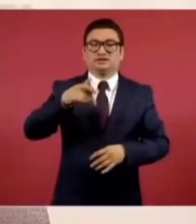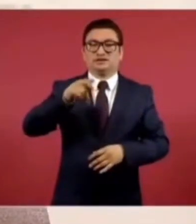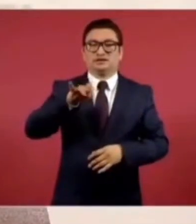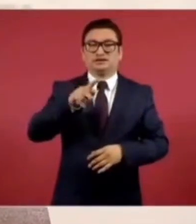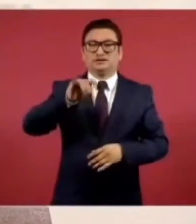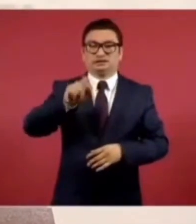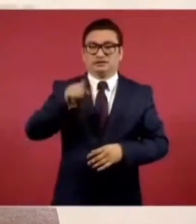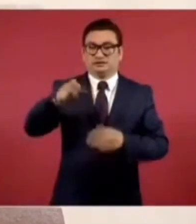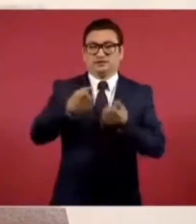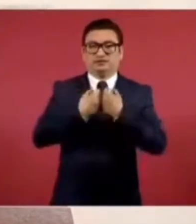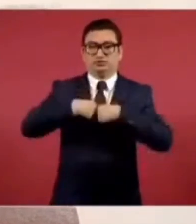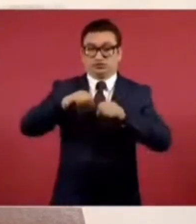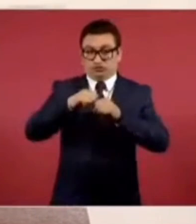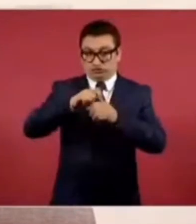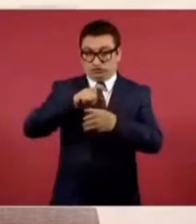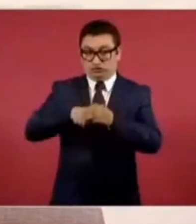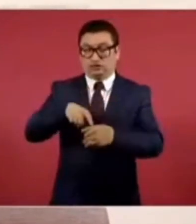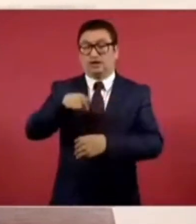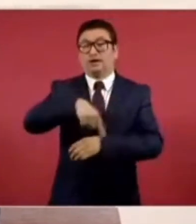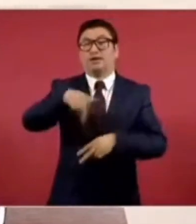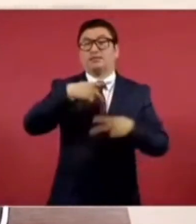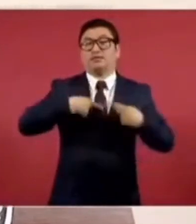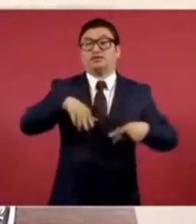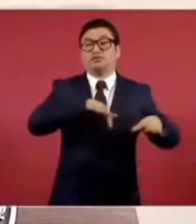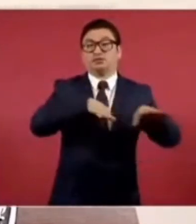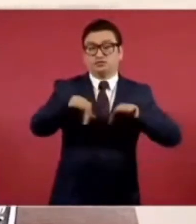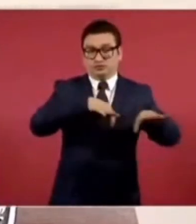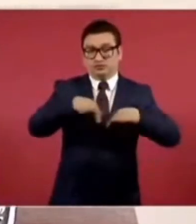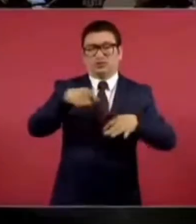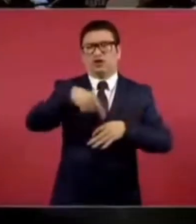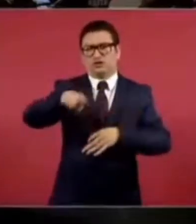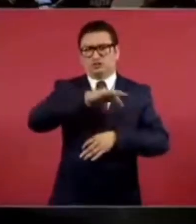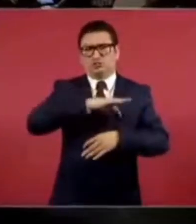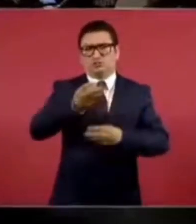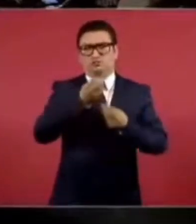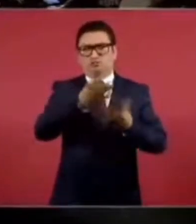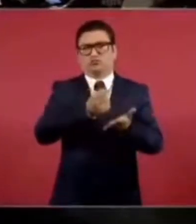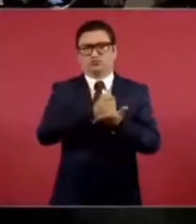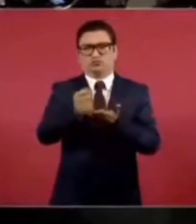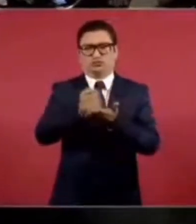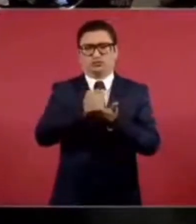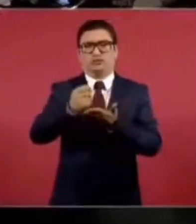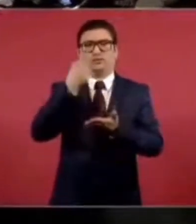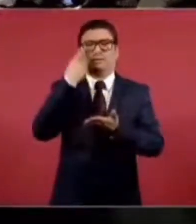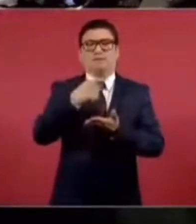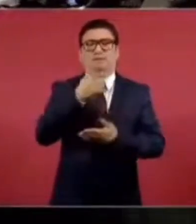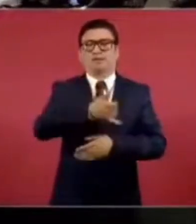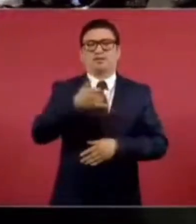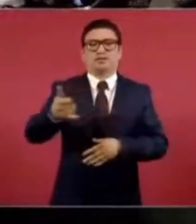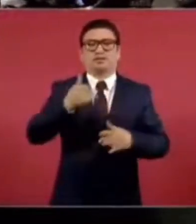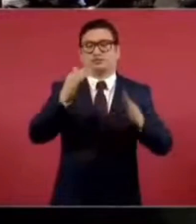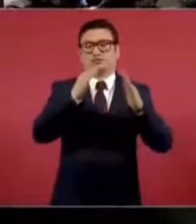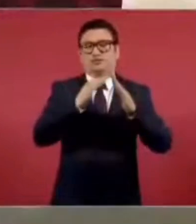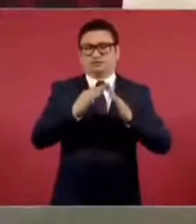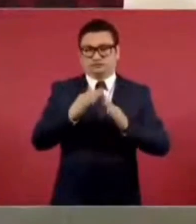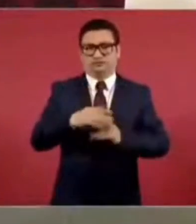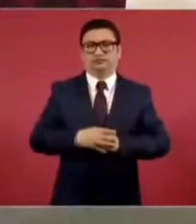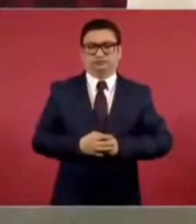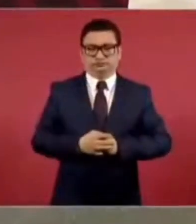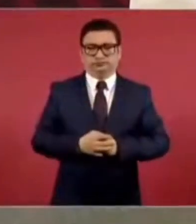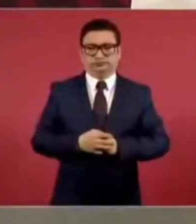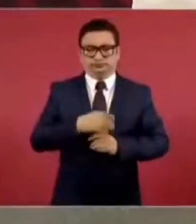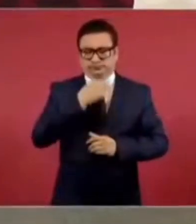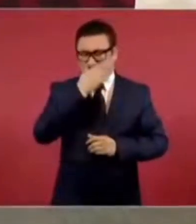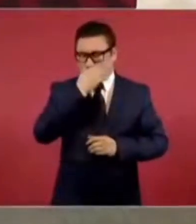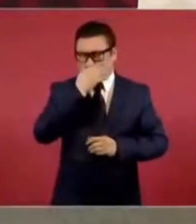social tengan eh créditos para vivienda quedó